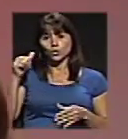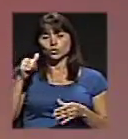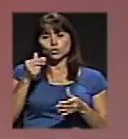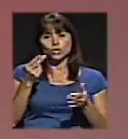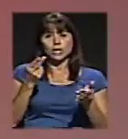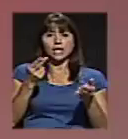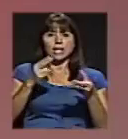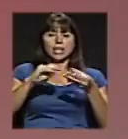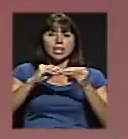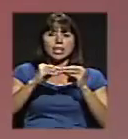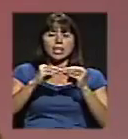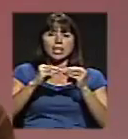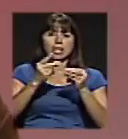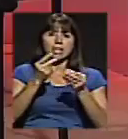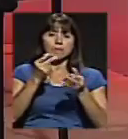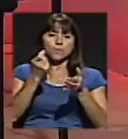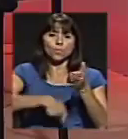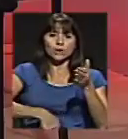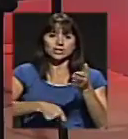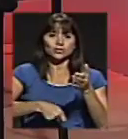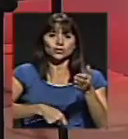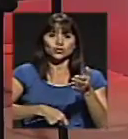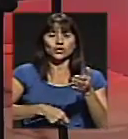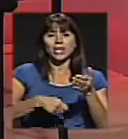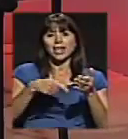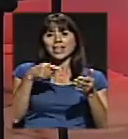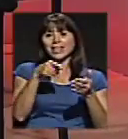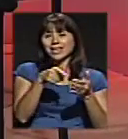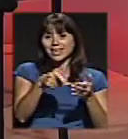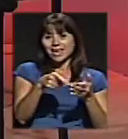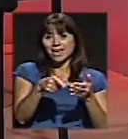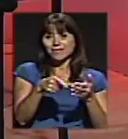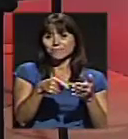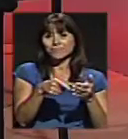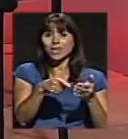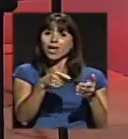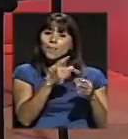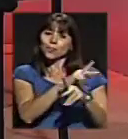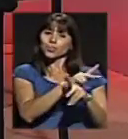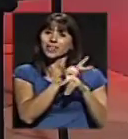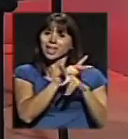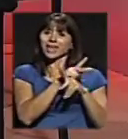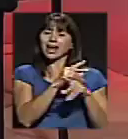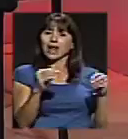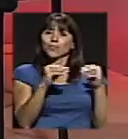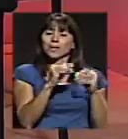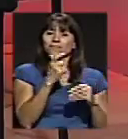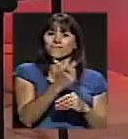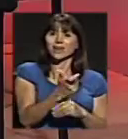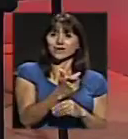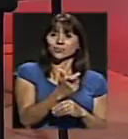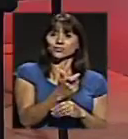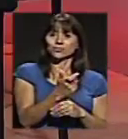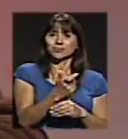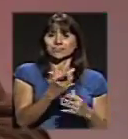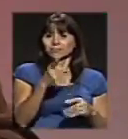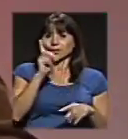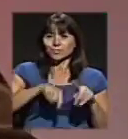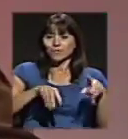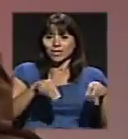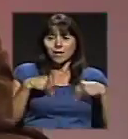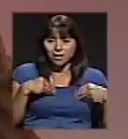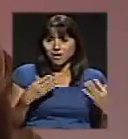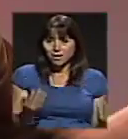gravan la riqueza de los sectores que más se han enriquecido en los últimos años y que están en límites inaceptables, en